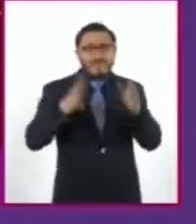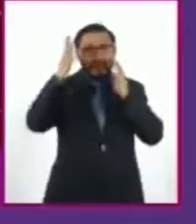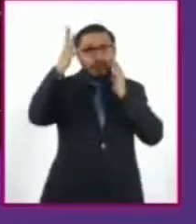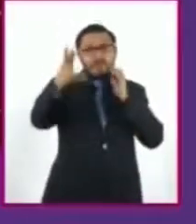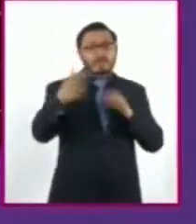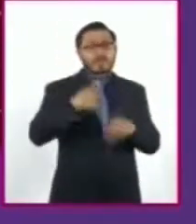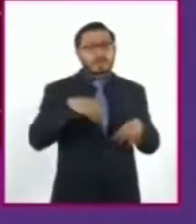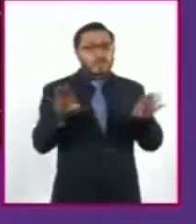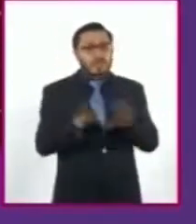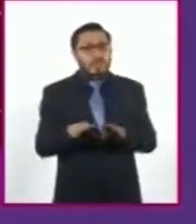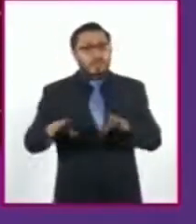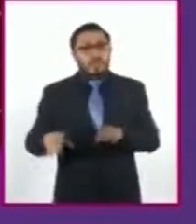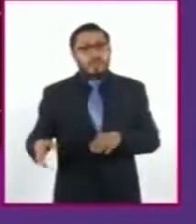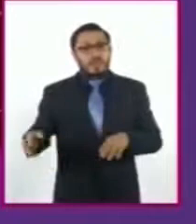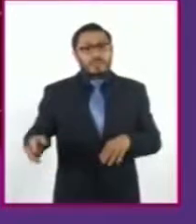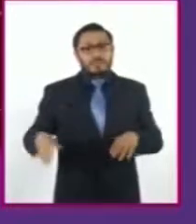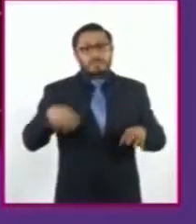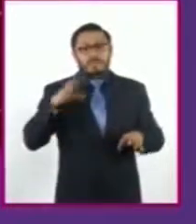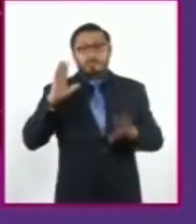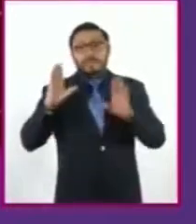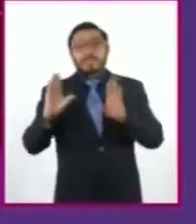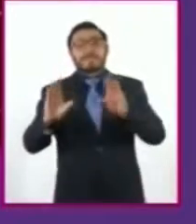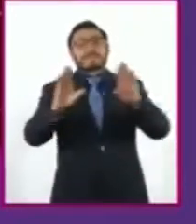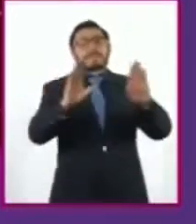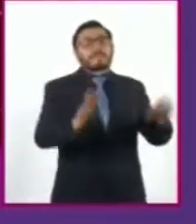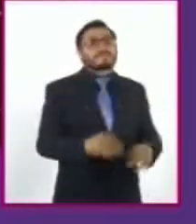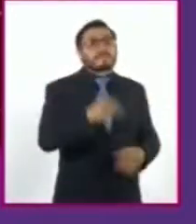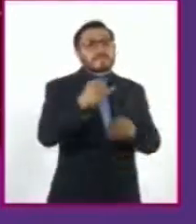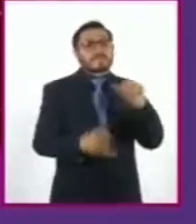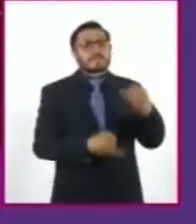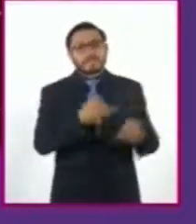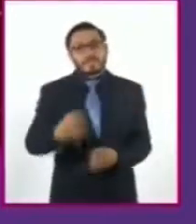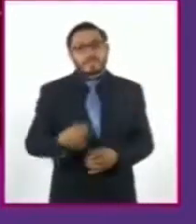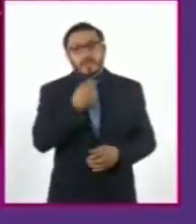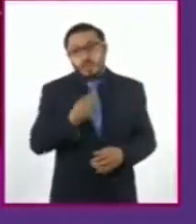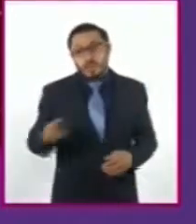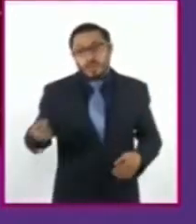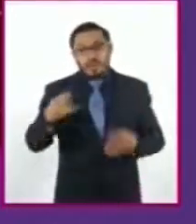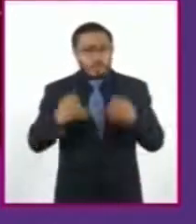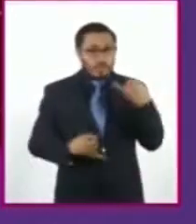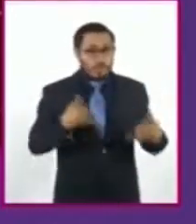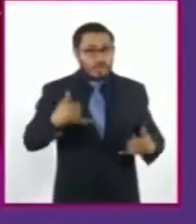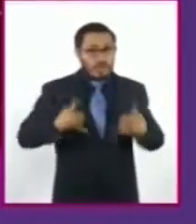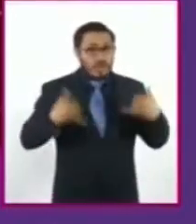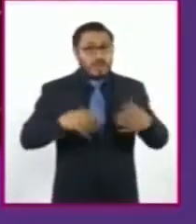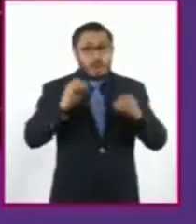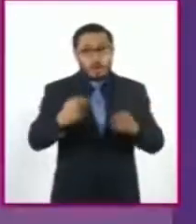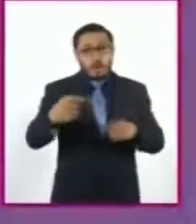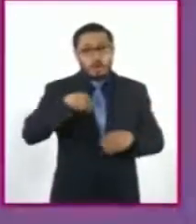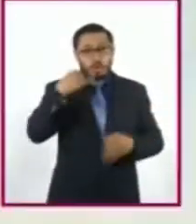como entrenador de una liga infantil juvenil o jugador profesional de béisbol.